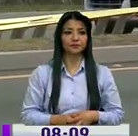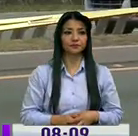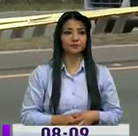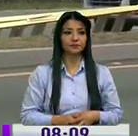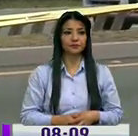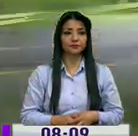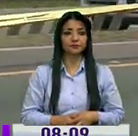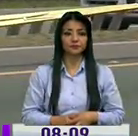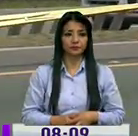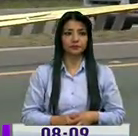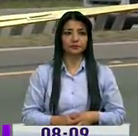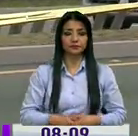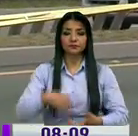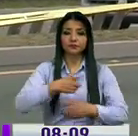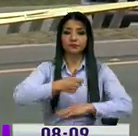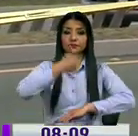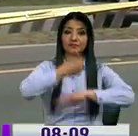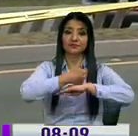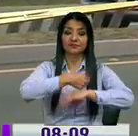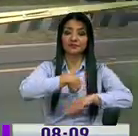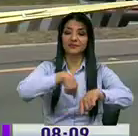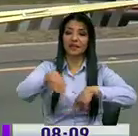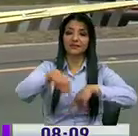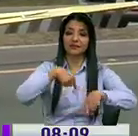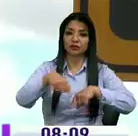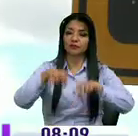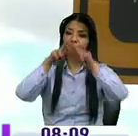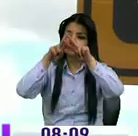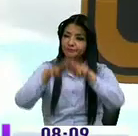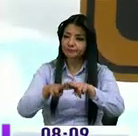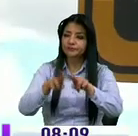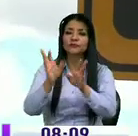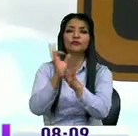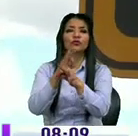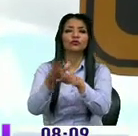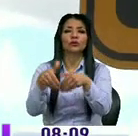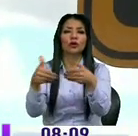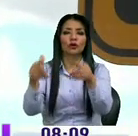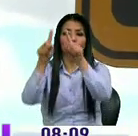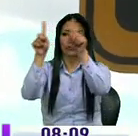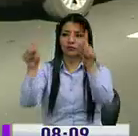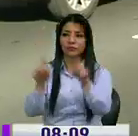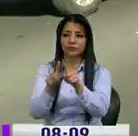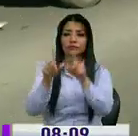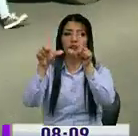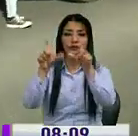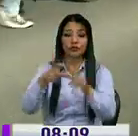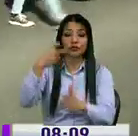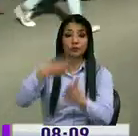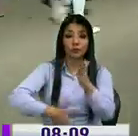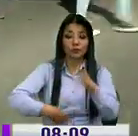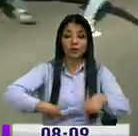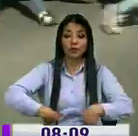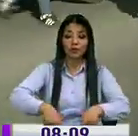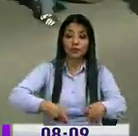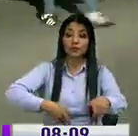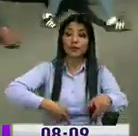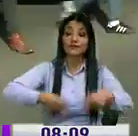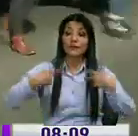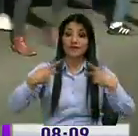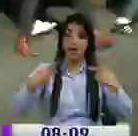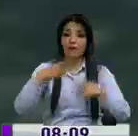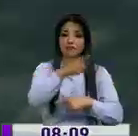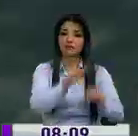La decisión de la AMT de verificar el buen funcionamiento de los fotorradares de la Ruta Viva nació tras las protestas ciudadanas por